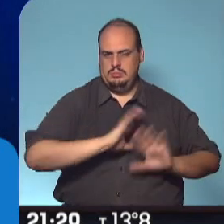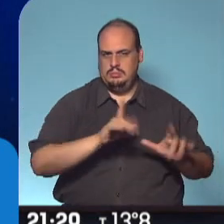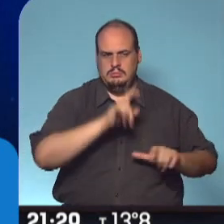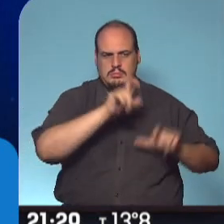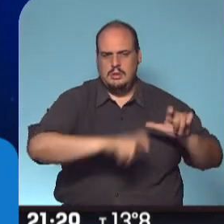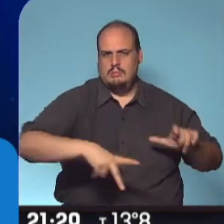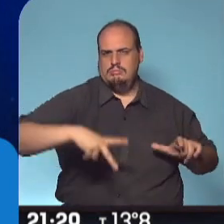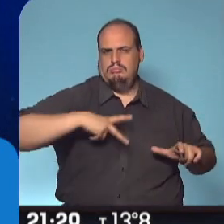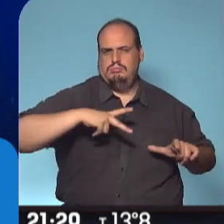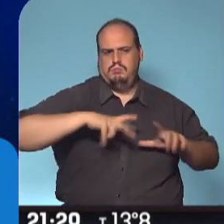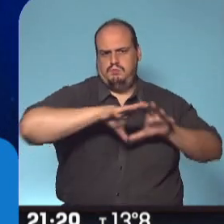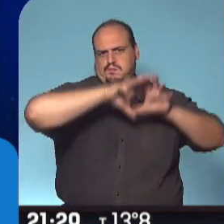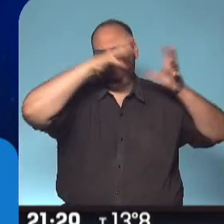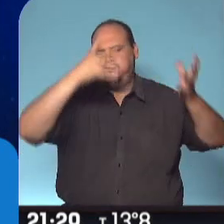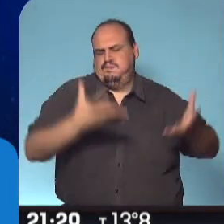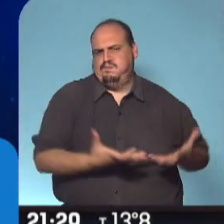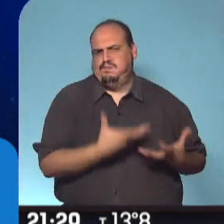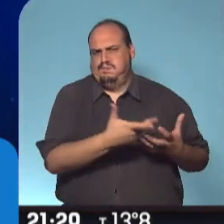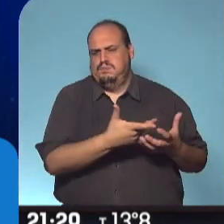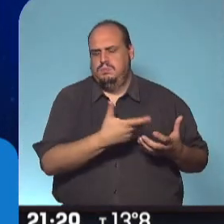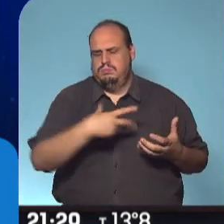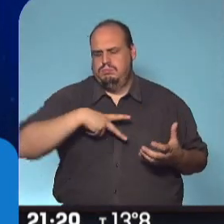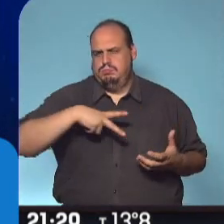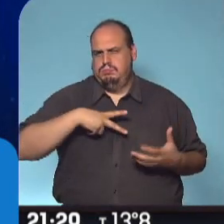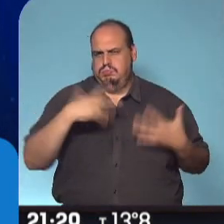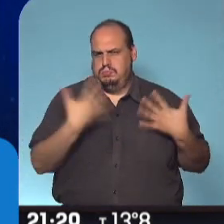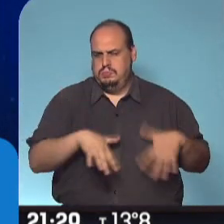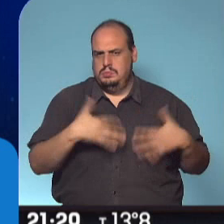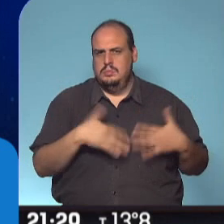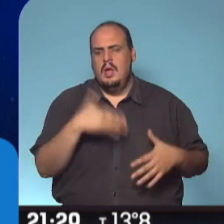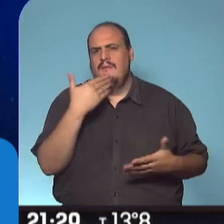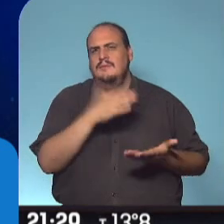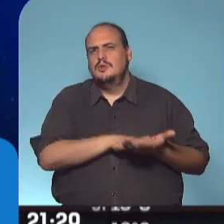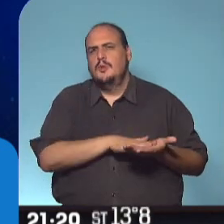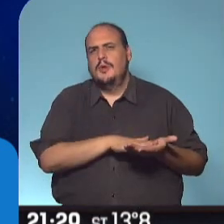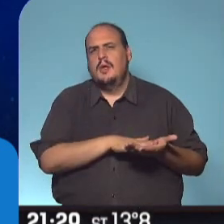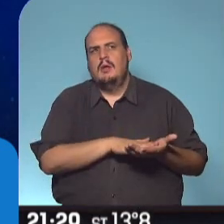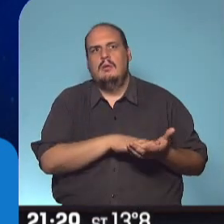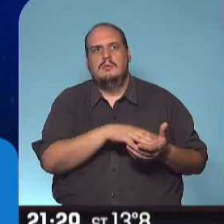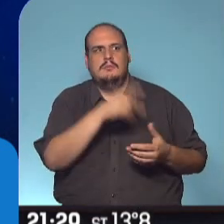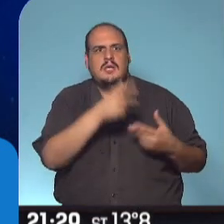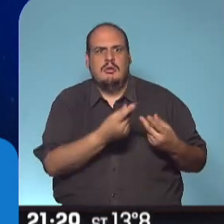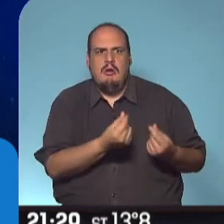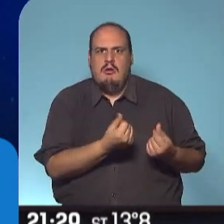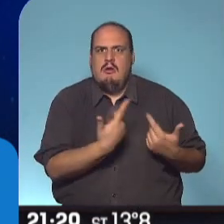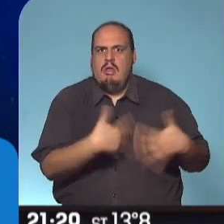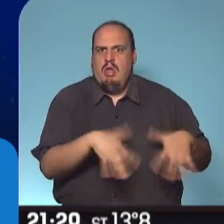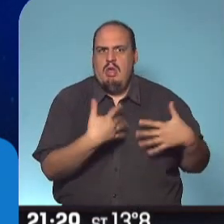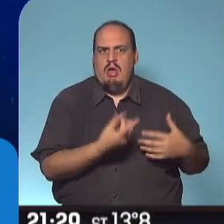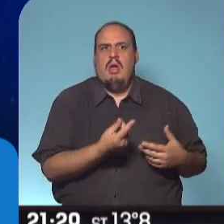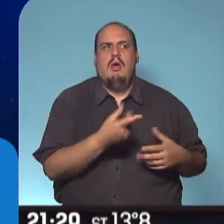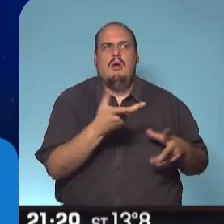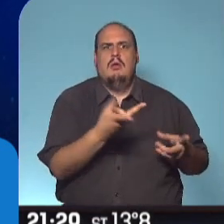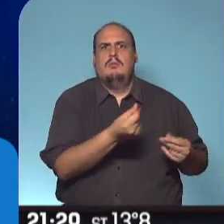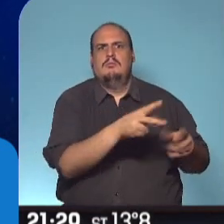de grandes conglomerados económicos, estamos hablando de grandes riquezas, de grandes ganancias.